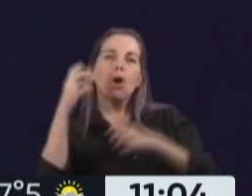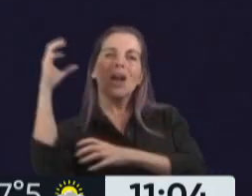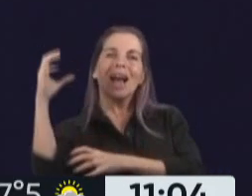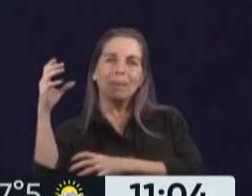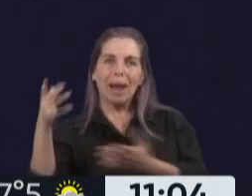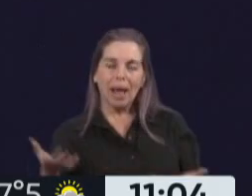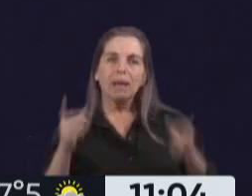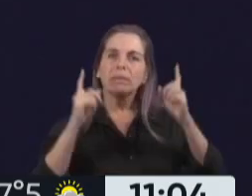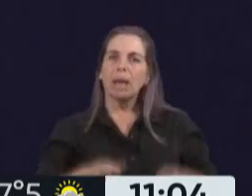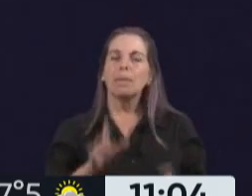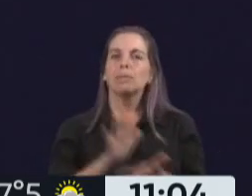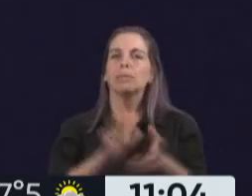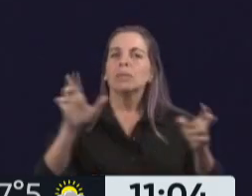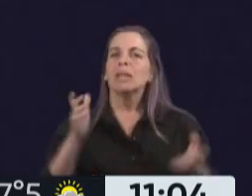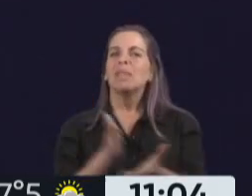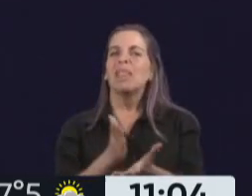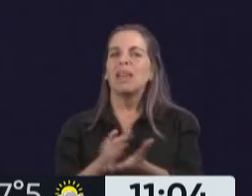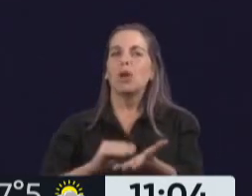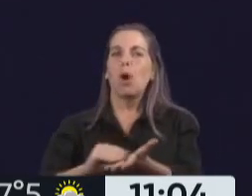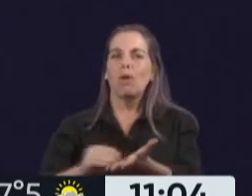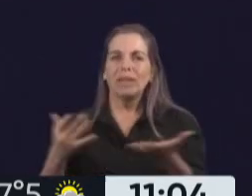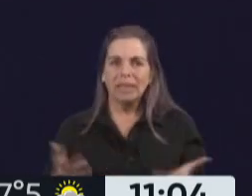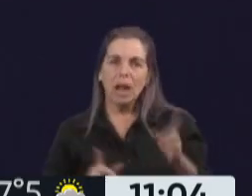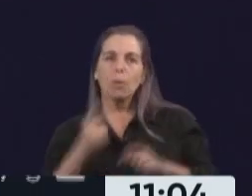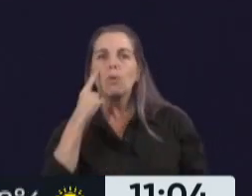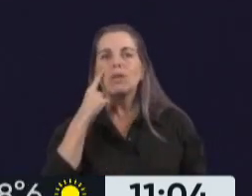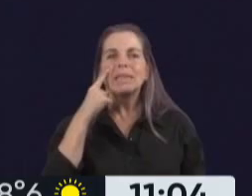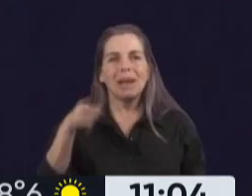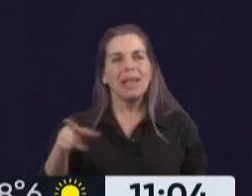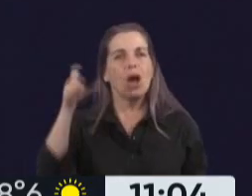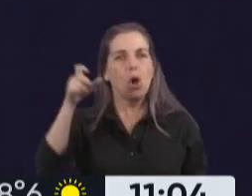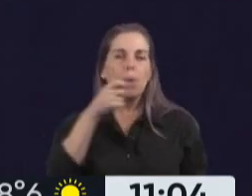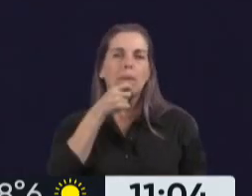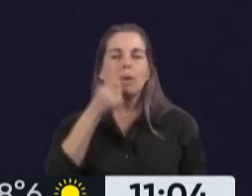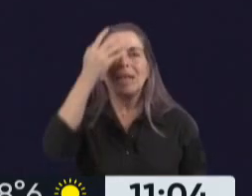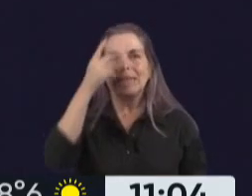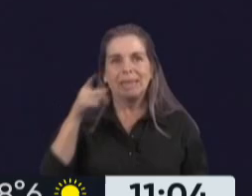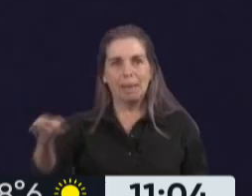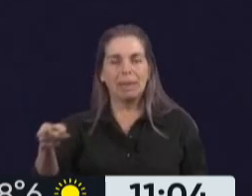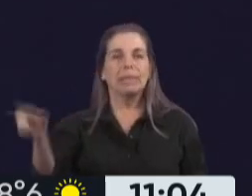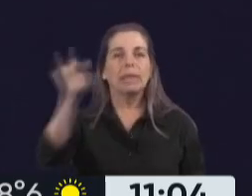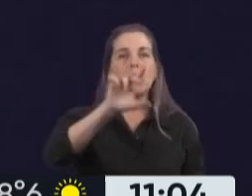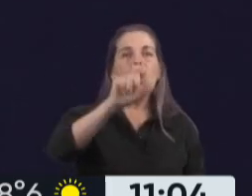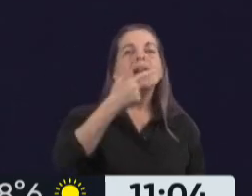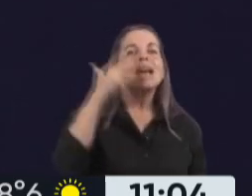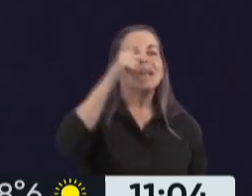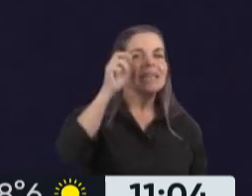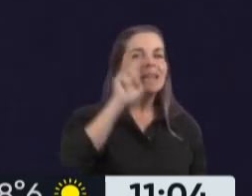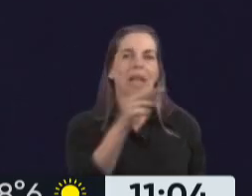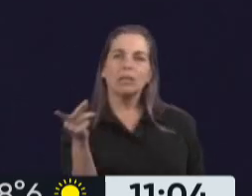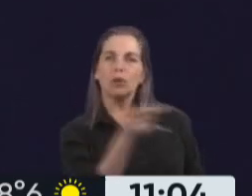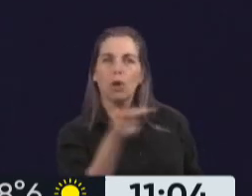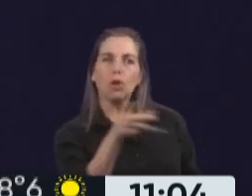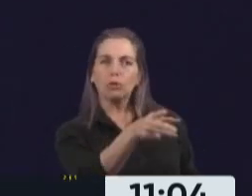de oficina que cobran algunas municipalidades, como la de la Municipalidad de San Martín o Las Heras. Es decir, los